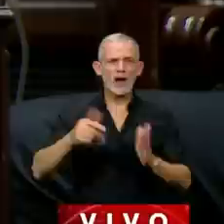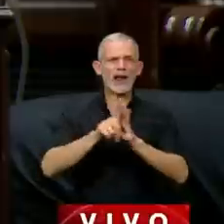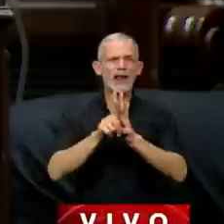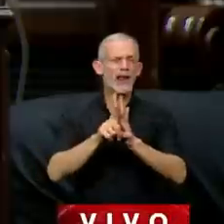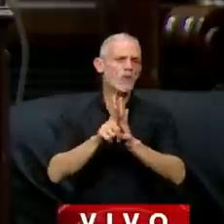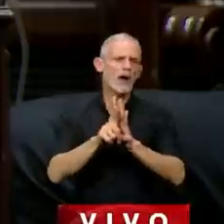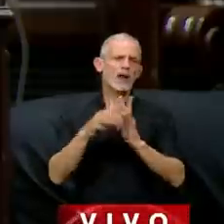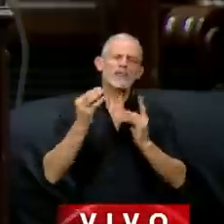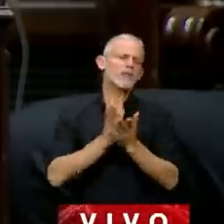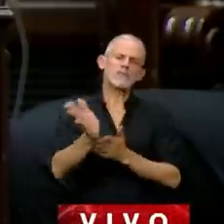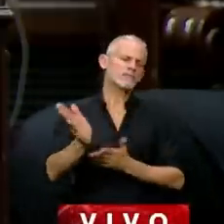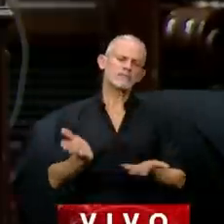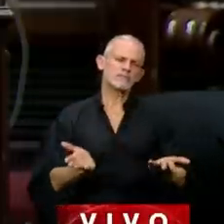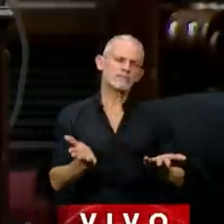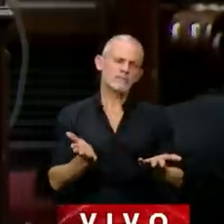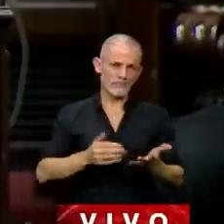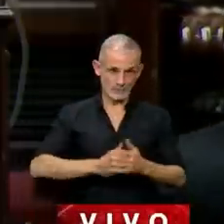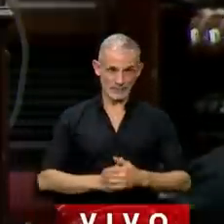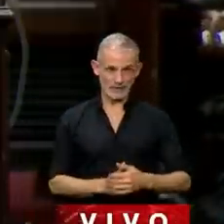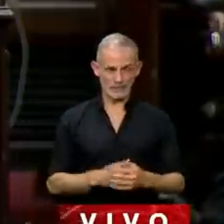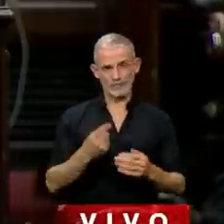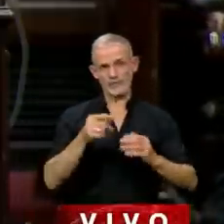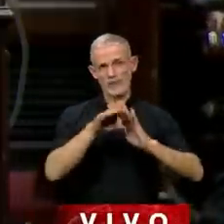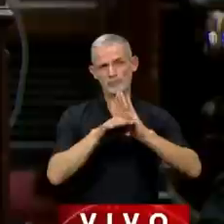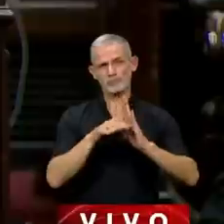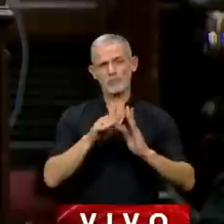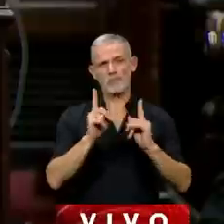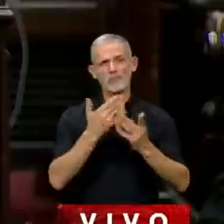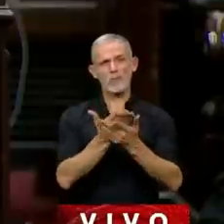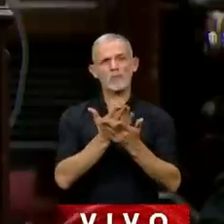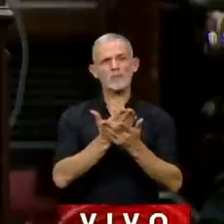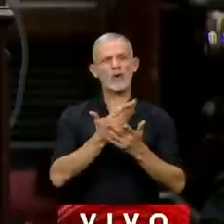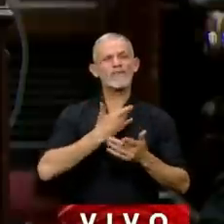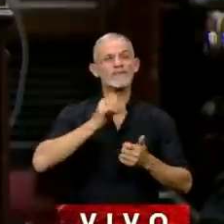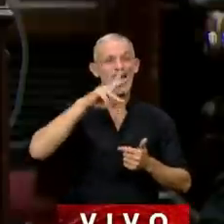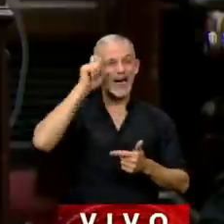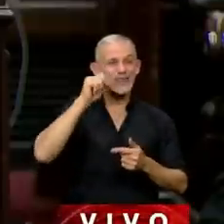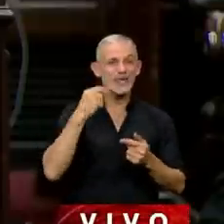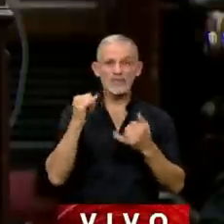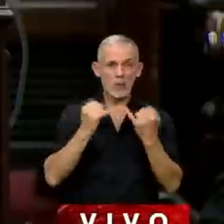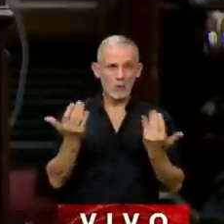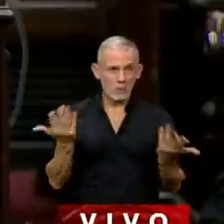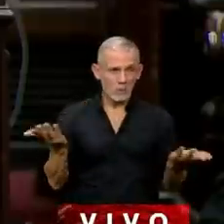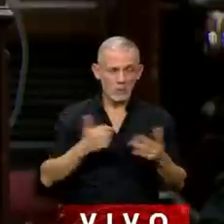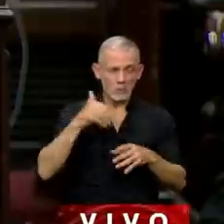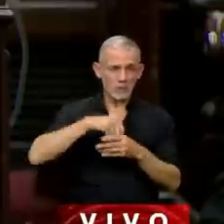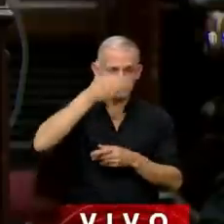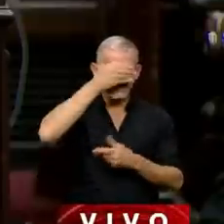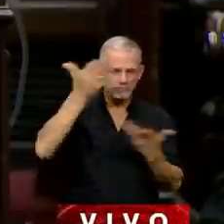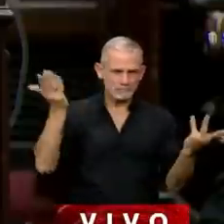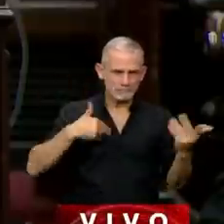legislación que debía ser permanente. Está lo que planteó Mónica Frade sobre la falta de información, estamos votando a